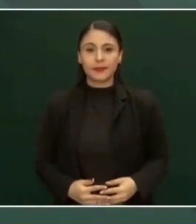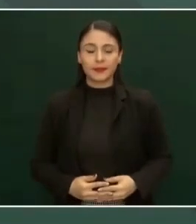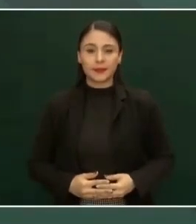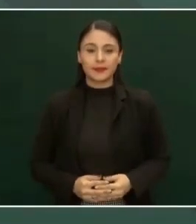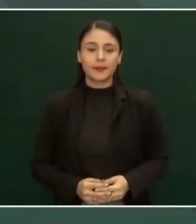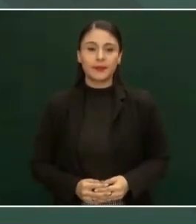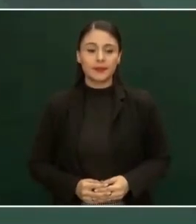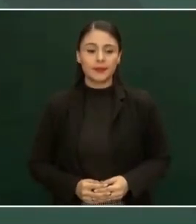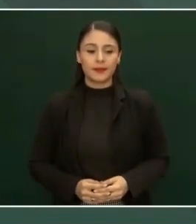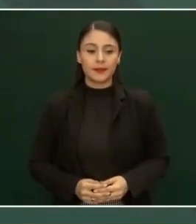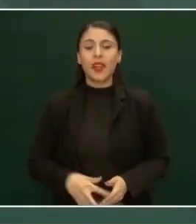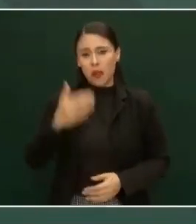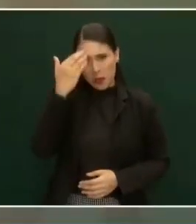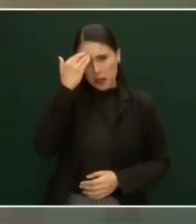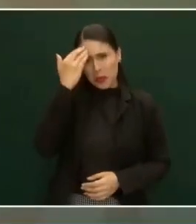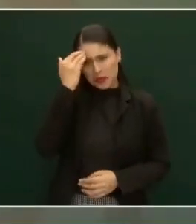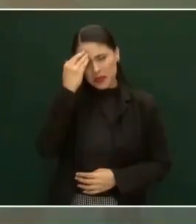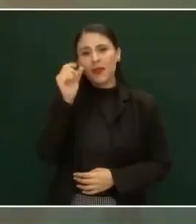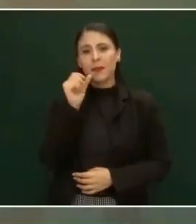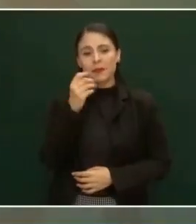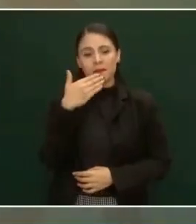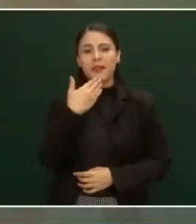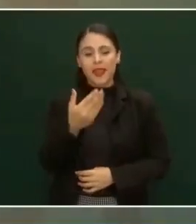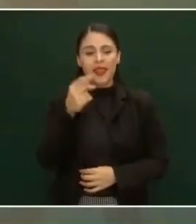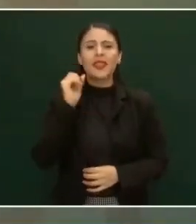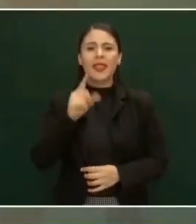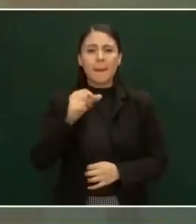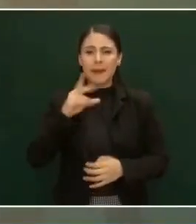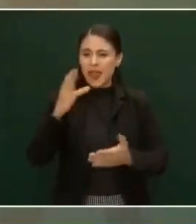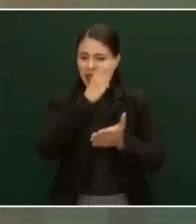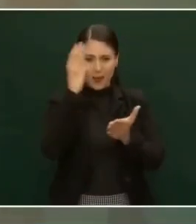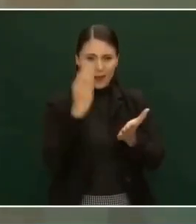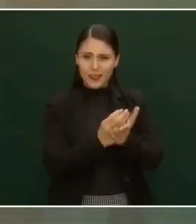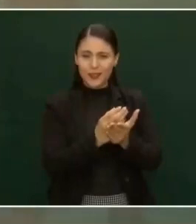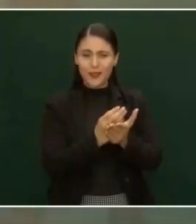y conoce bien lo que establece la constitución